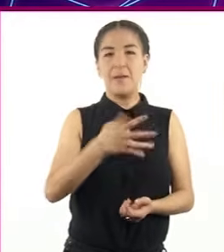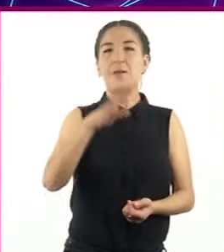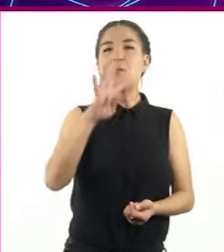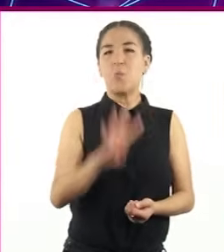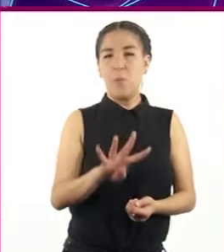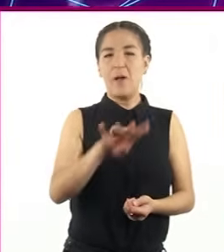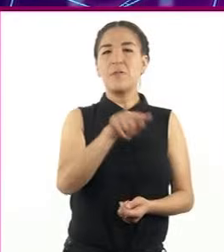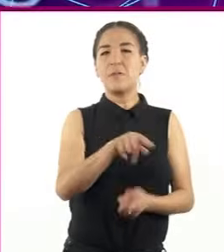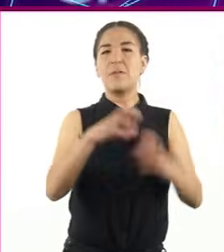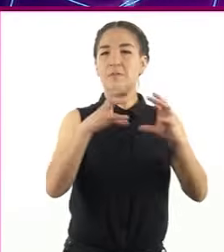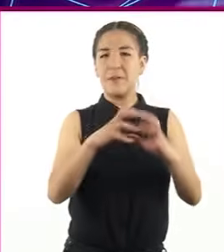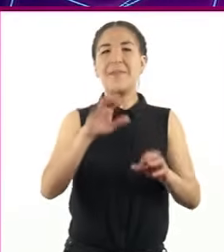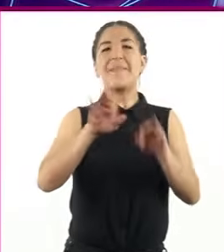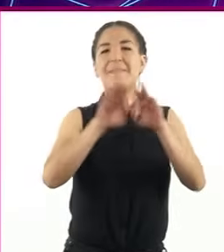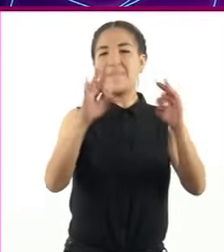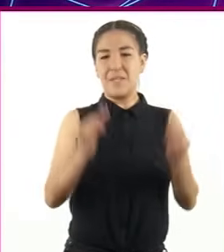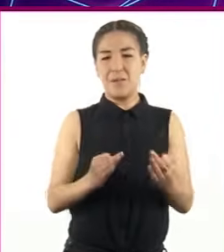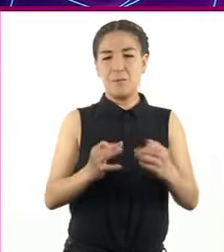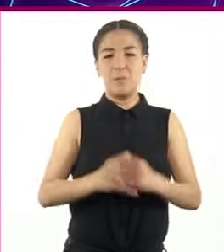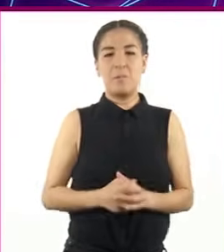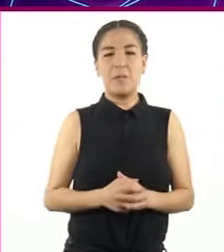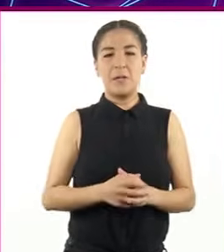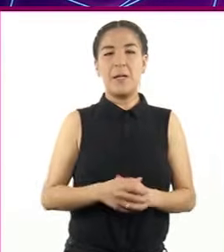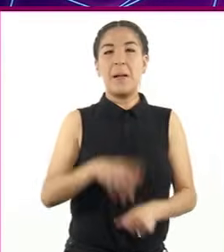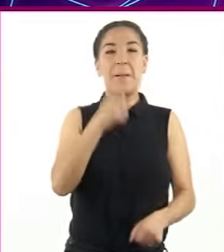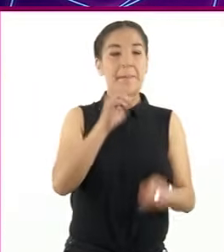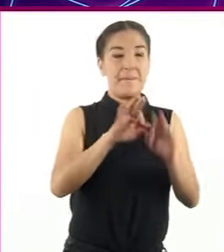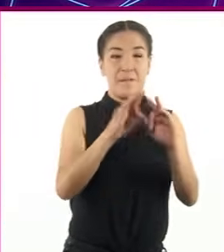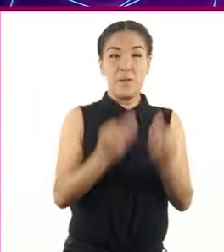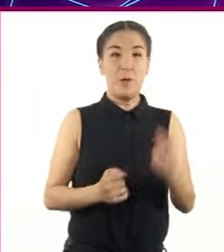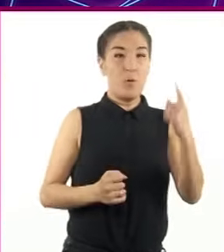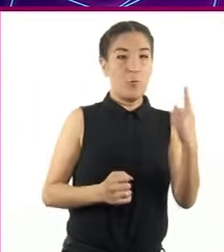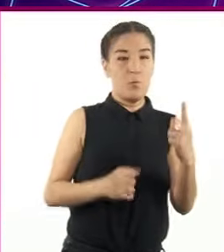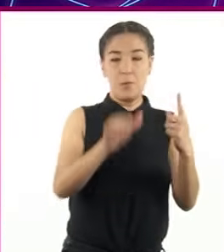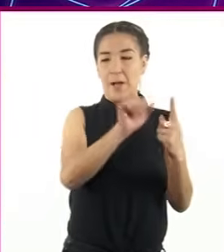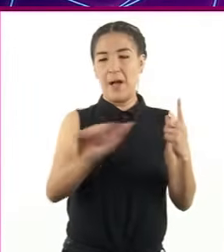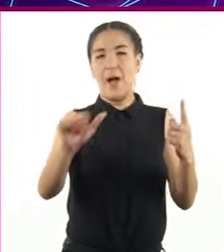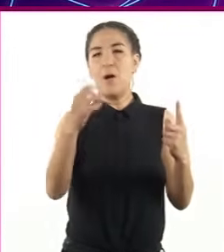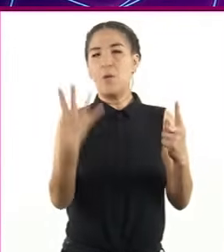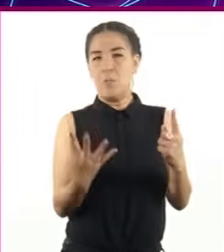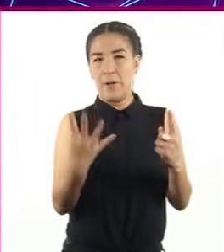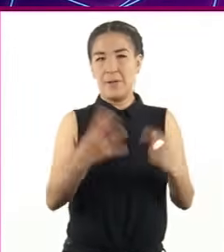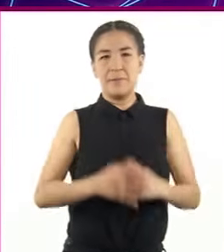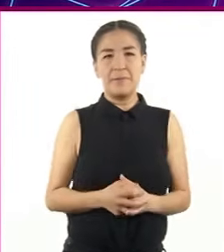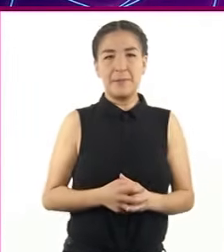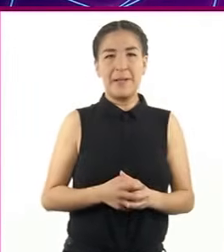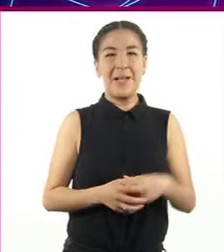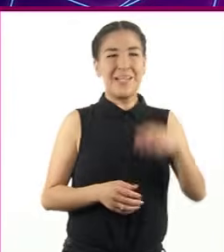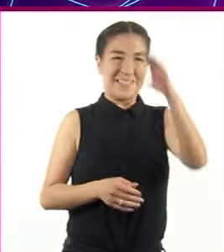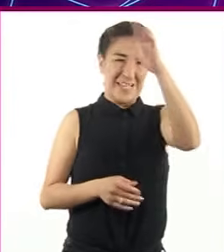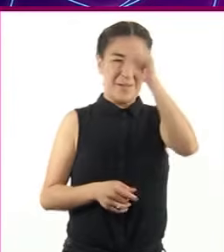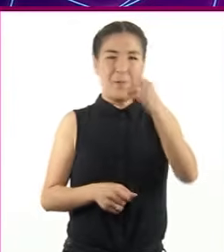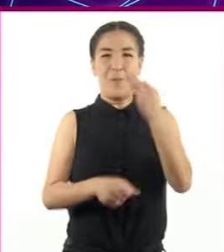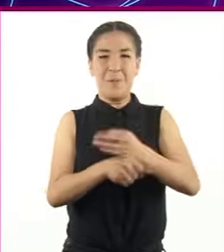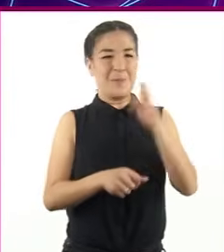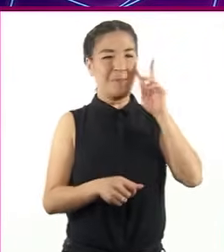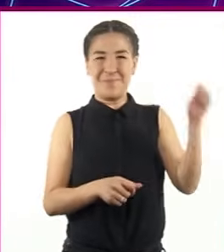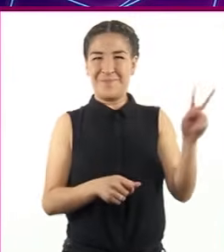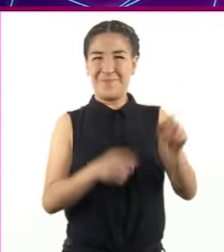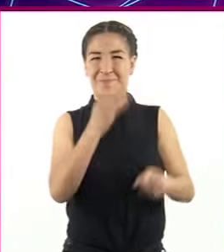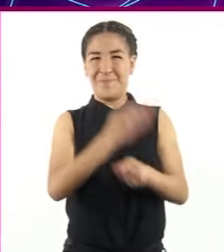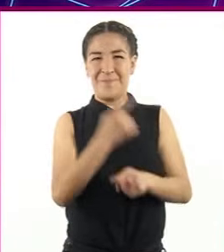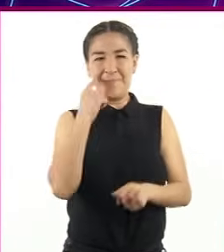llamamos figuras y en este caso van de la figura 1 a la figura 4. De acuerdo con el patrón que se